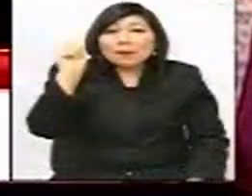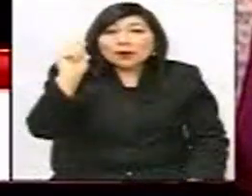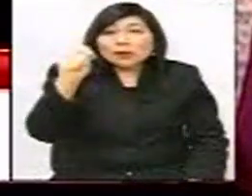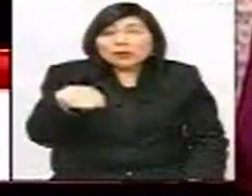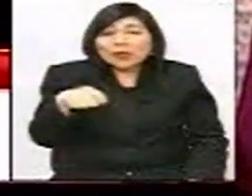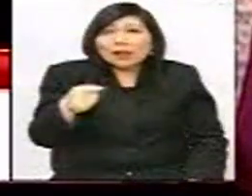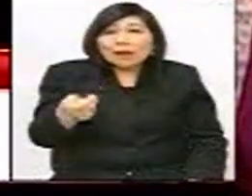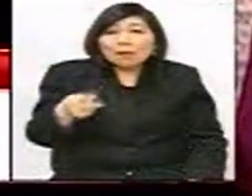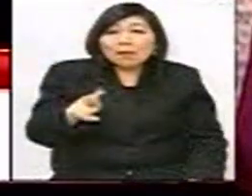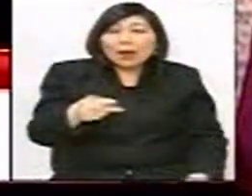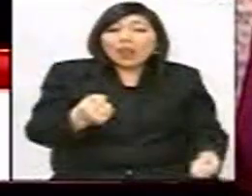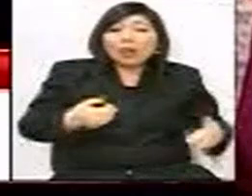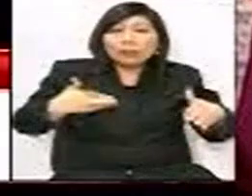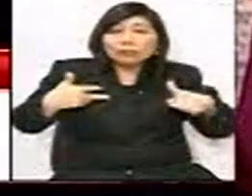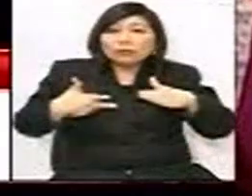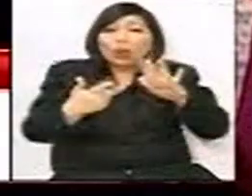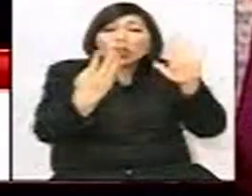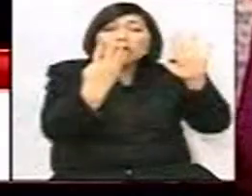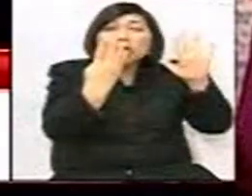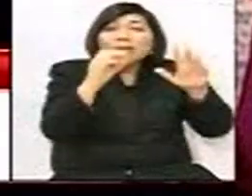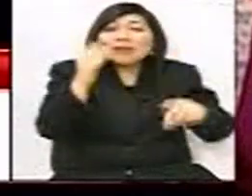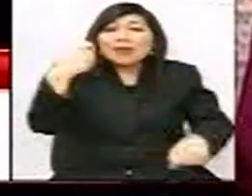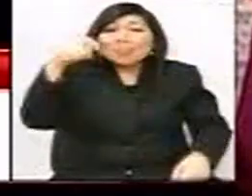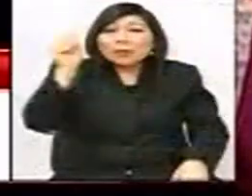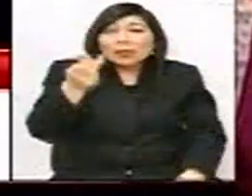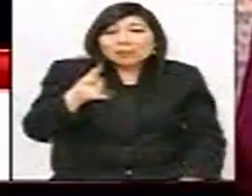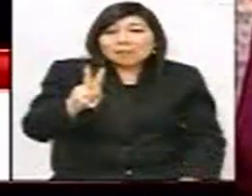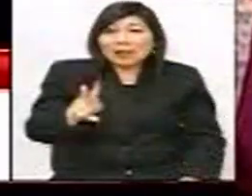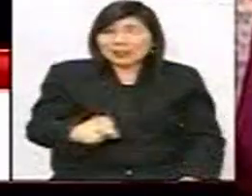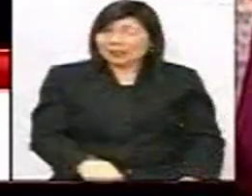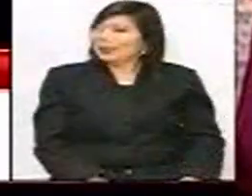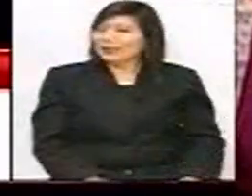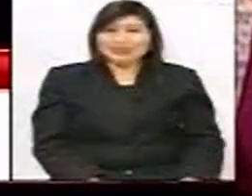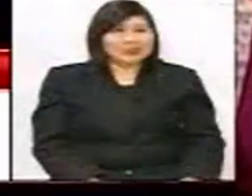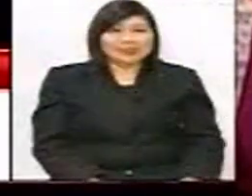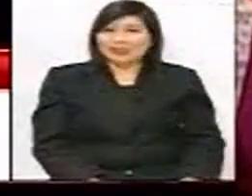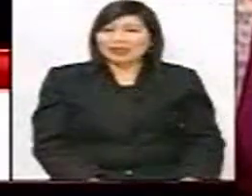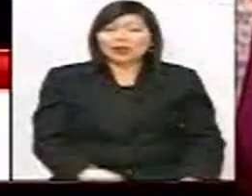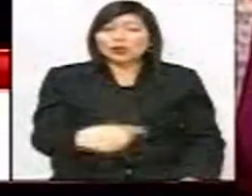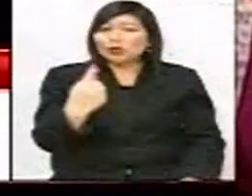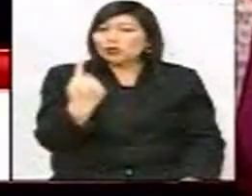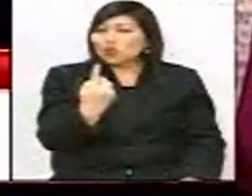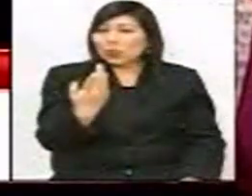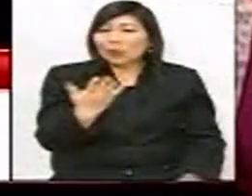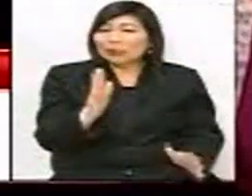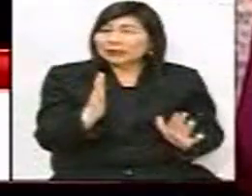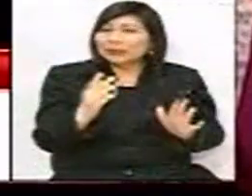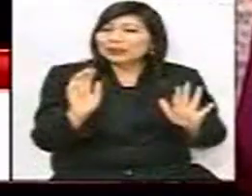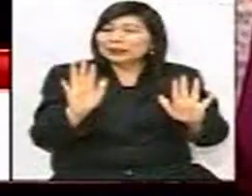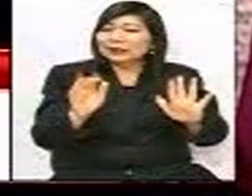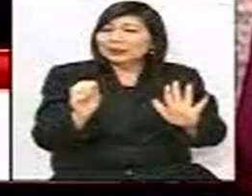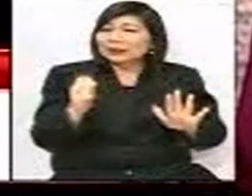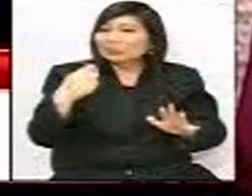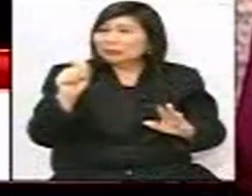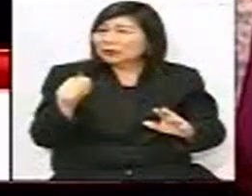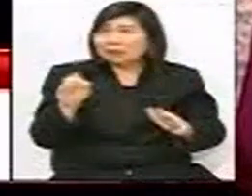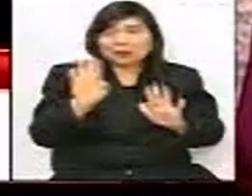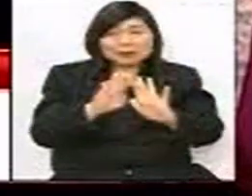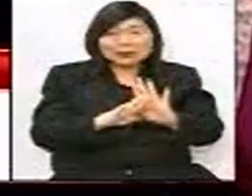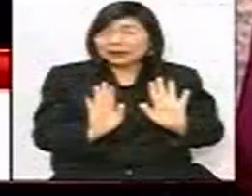90% el peaje. 90%. Cuando debía incrementarse solamente casi